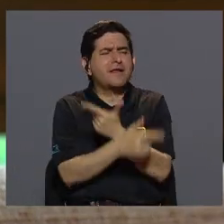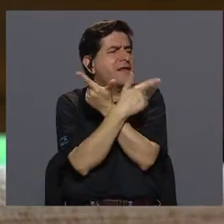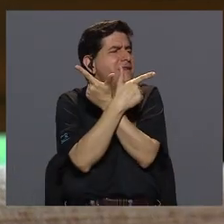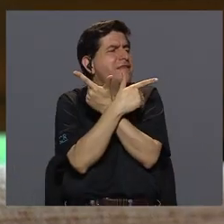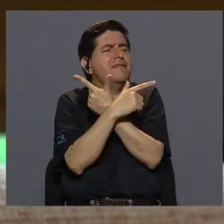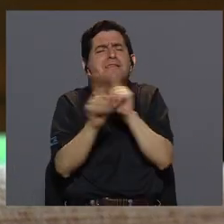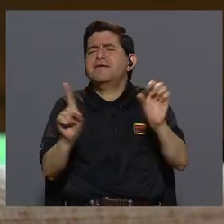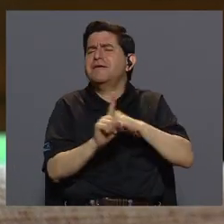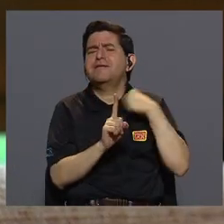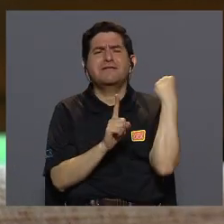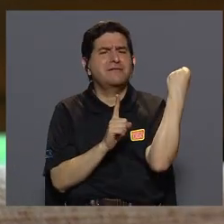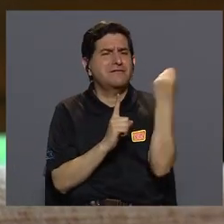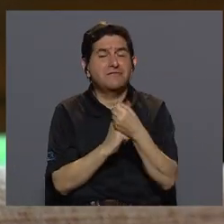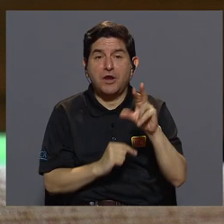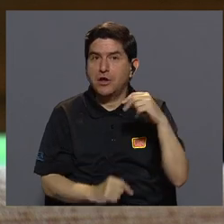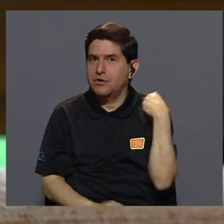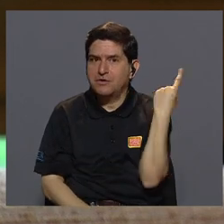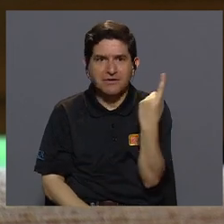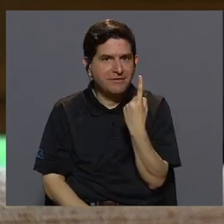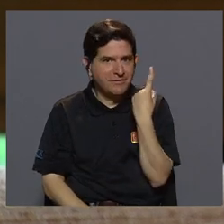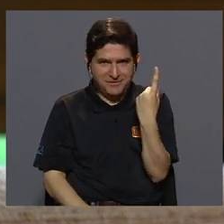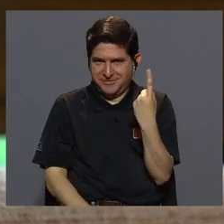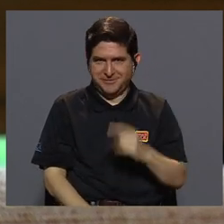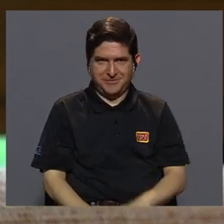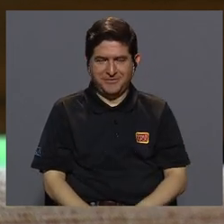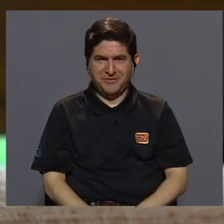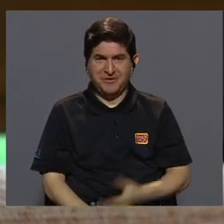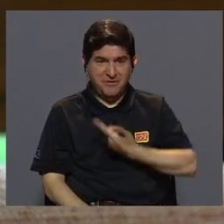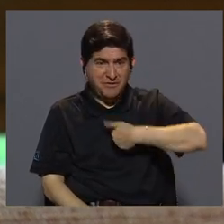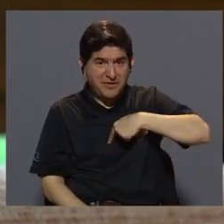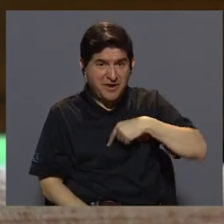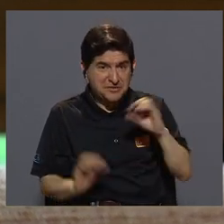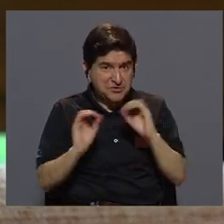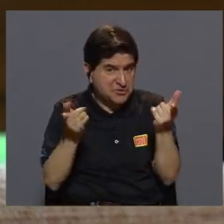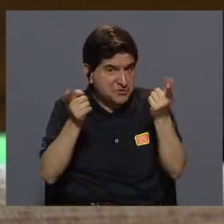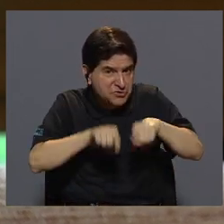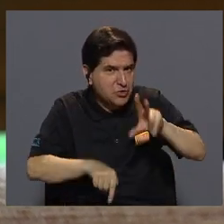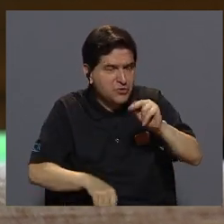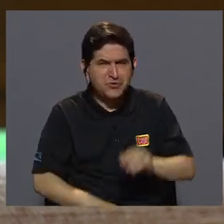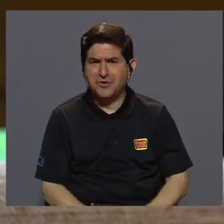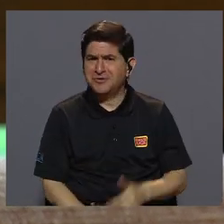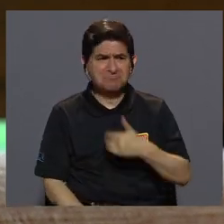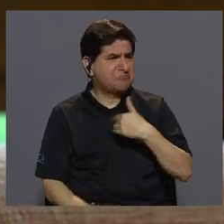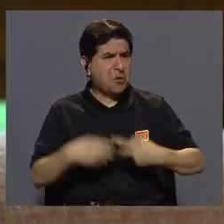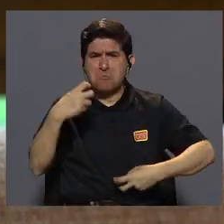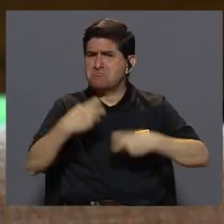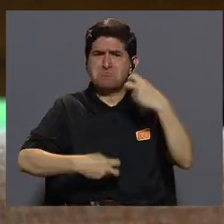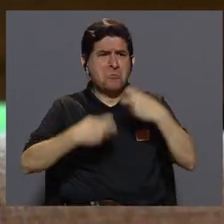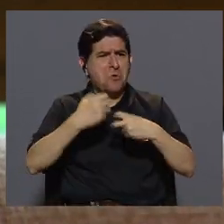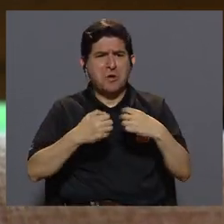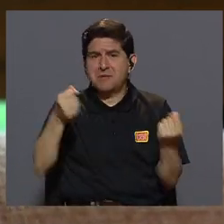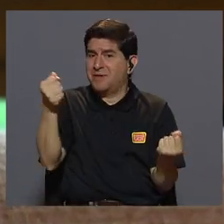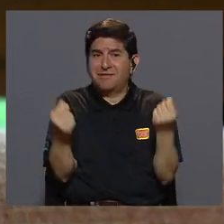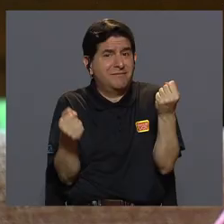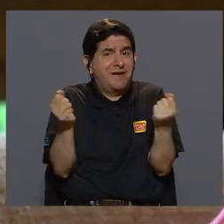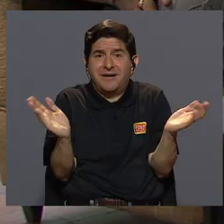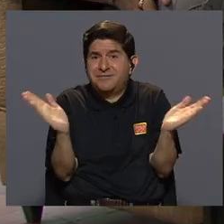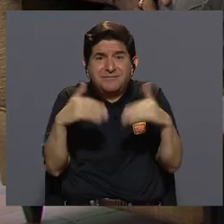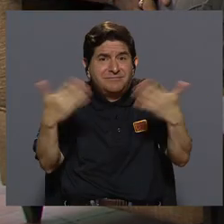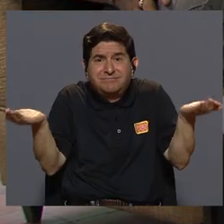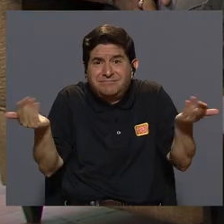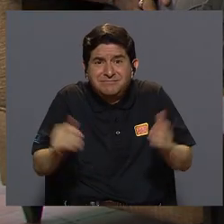gran libertad. No solo de que no nos pasara nada, sino que no teníamos problema con los